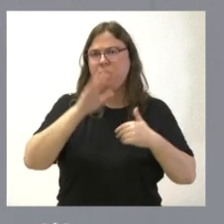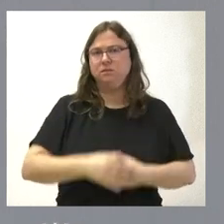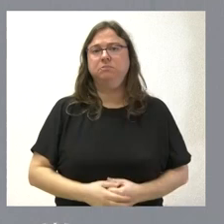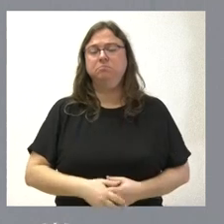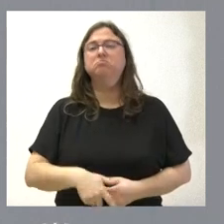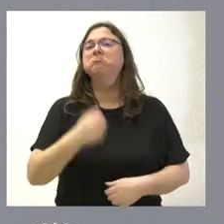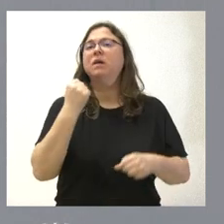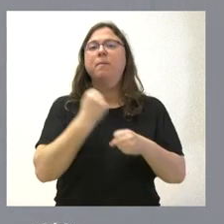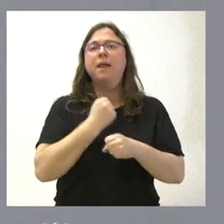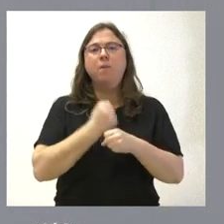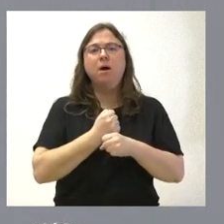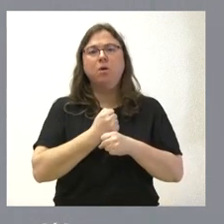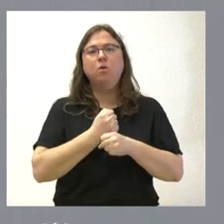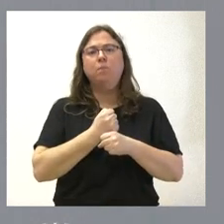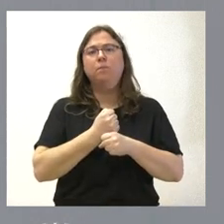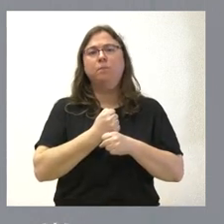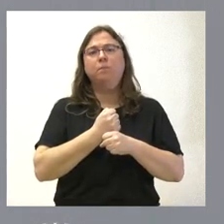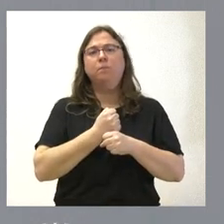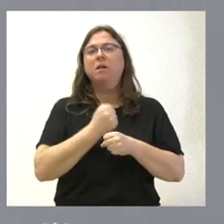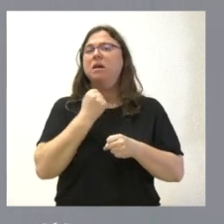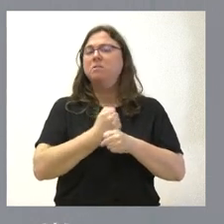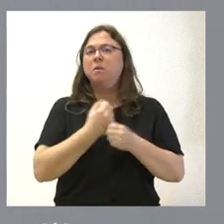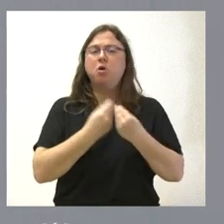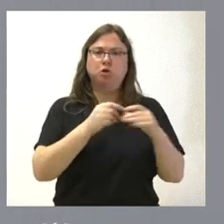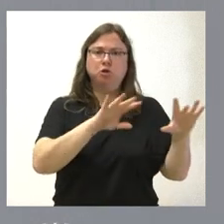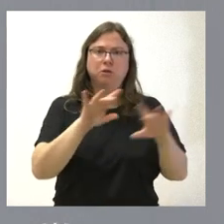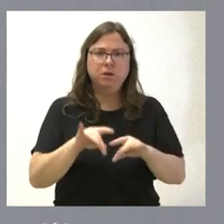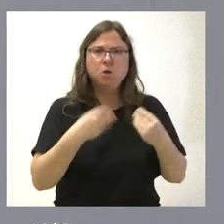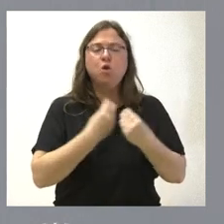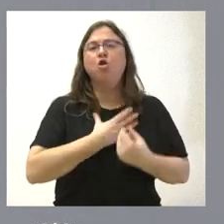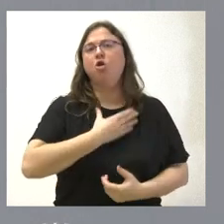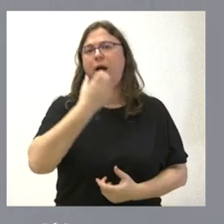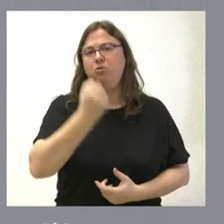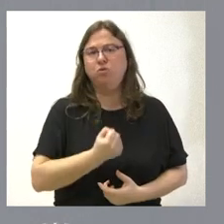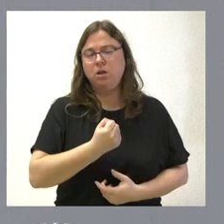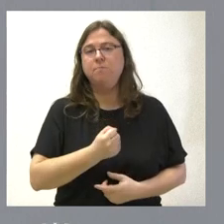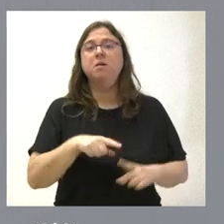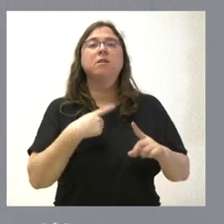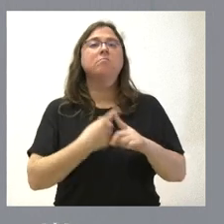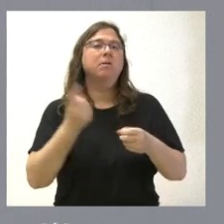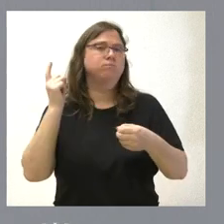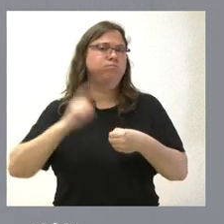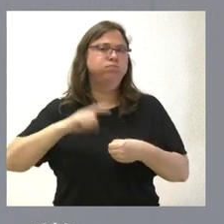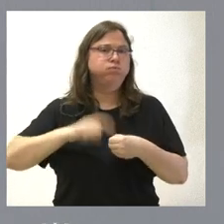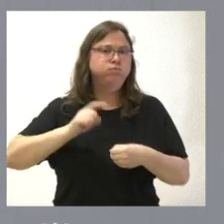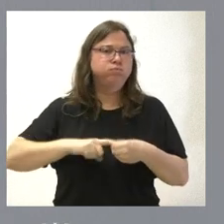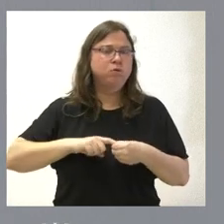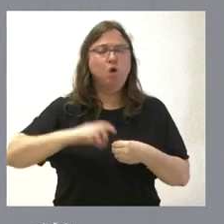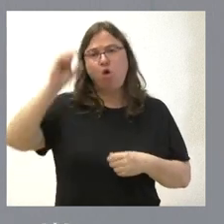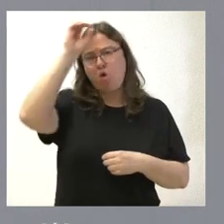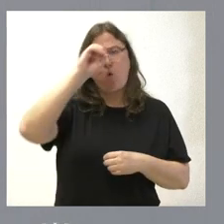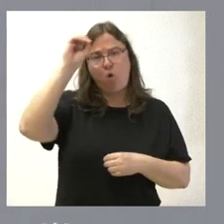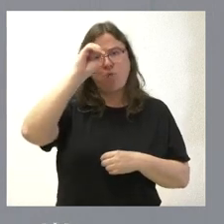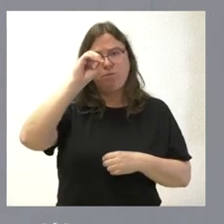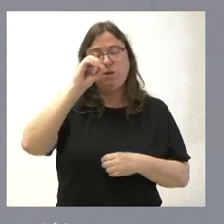trabajo que se hace con el territorio que se hace con los ayuntamientos sin el que han participado activamente también las opiniones de